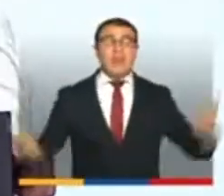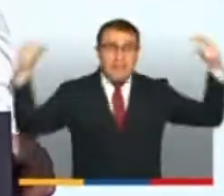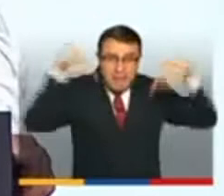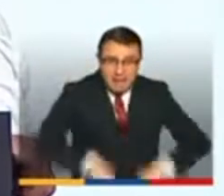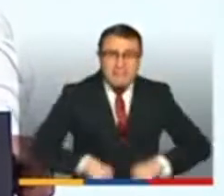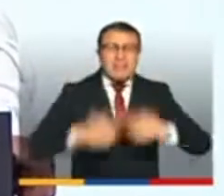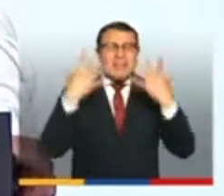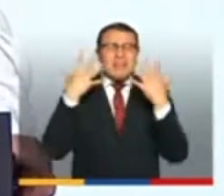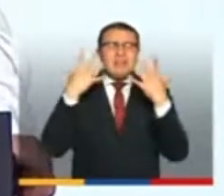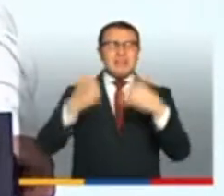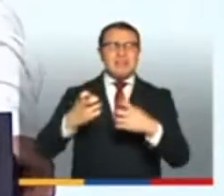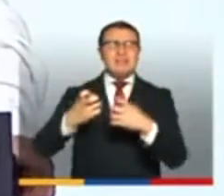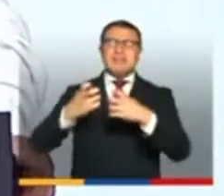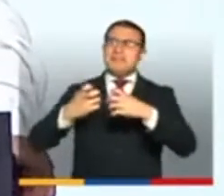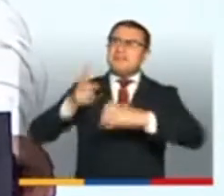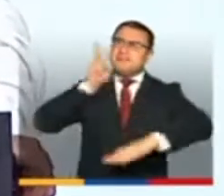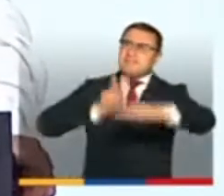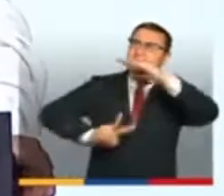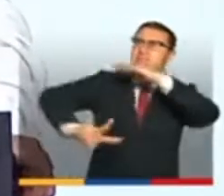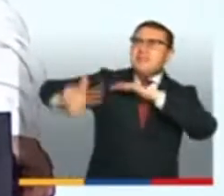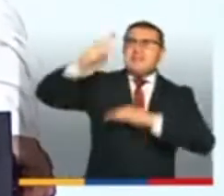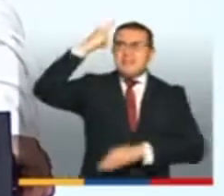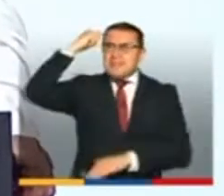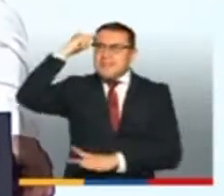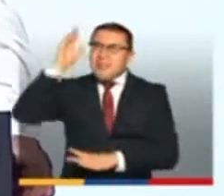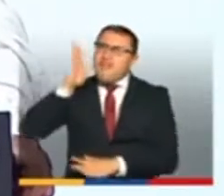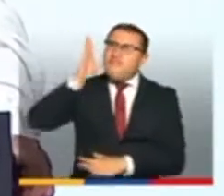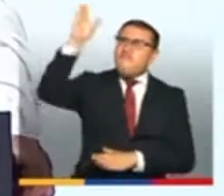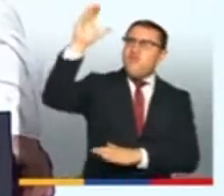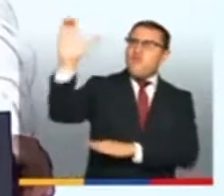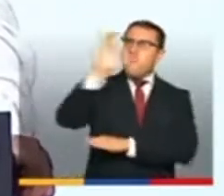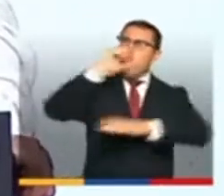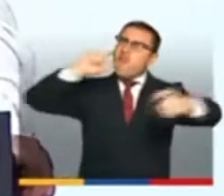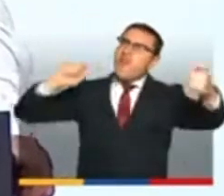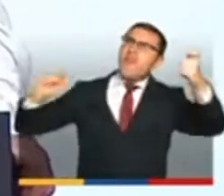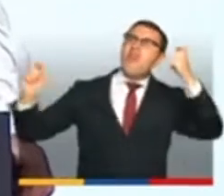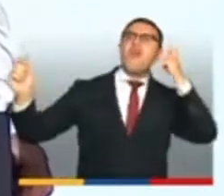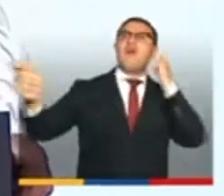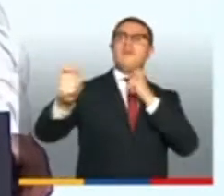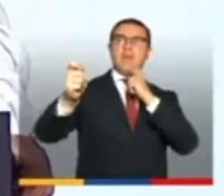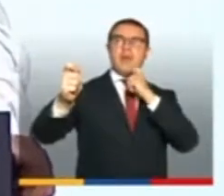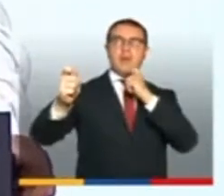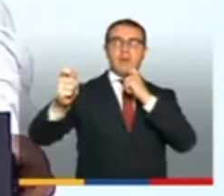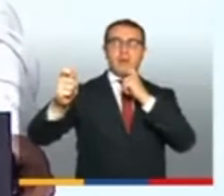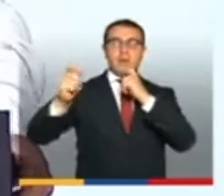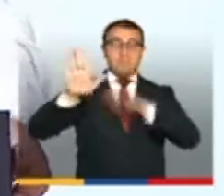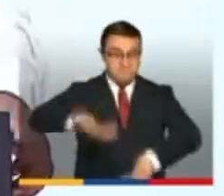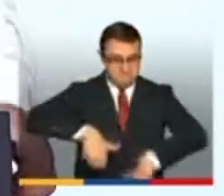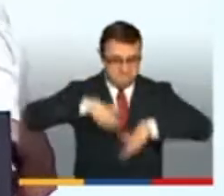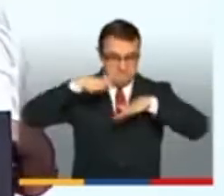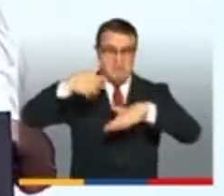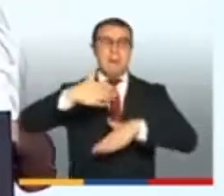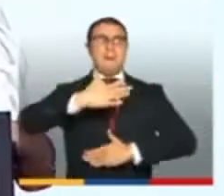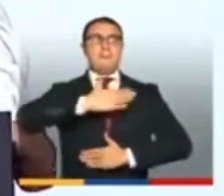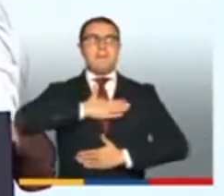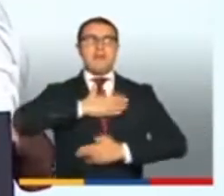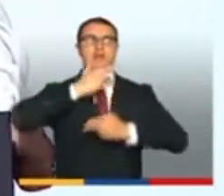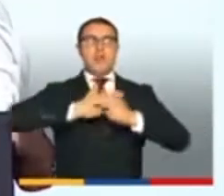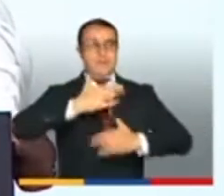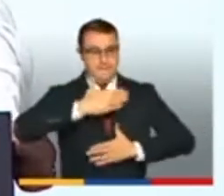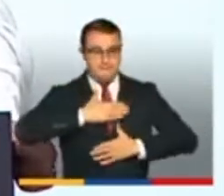se había podido construir para cambiar a Colombia representada por mi nombre y por mi persona